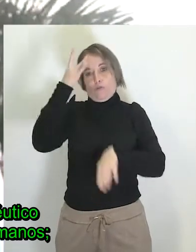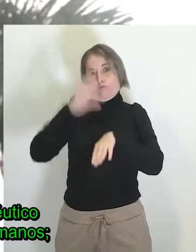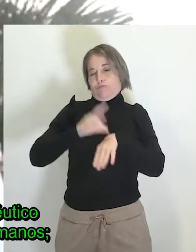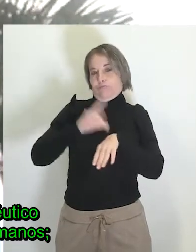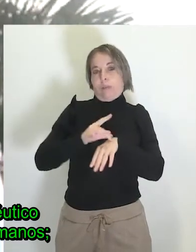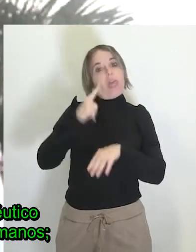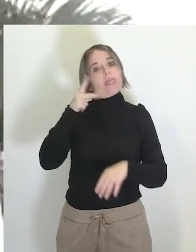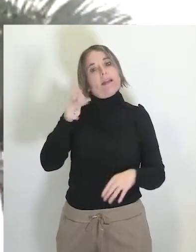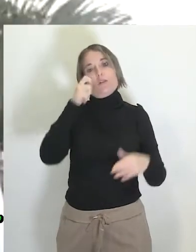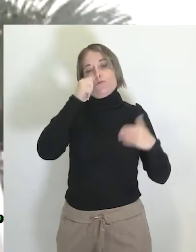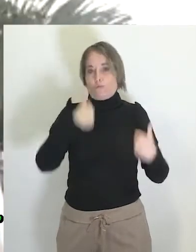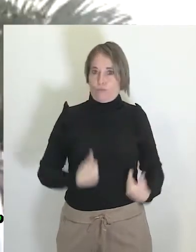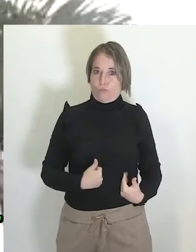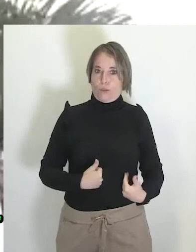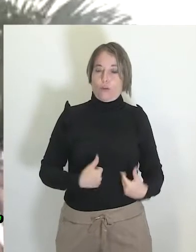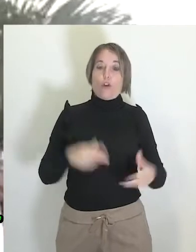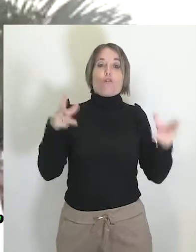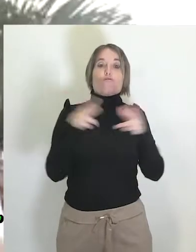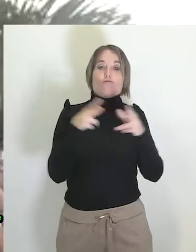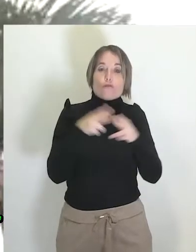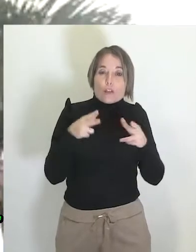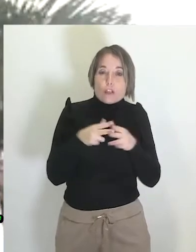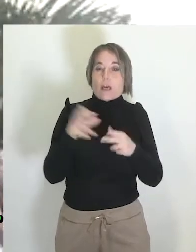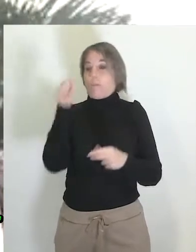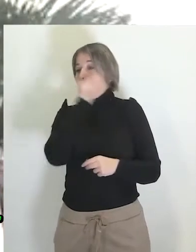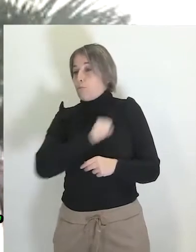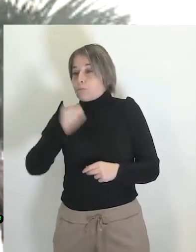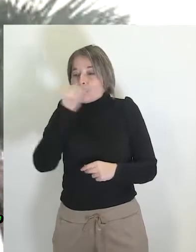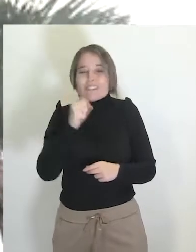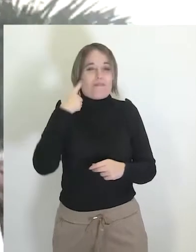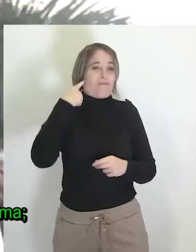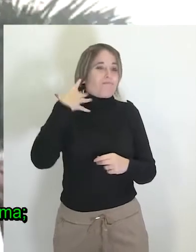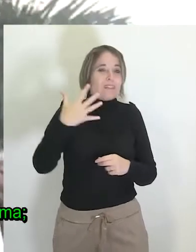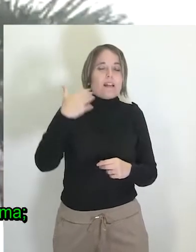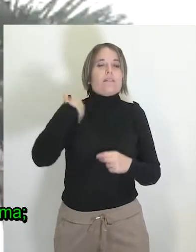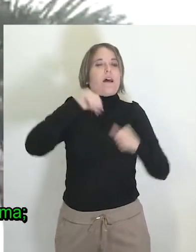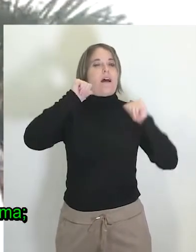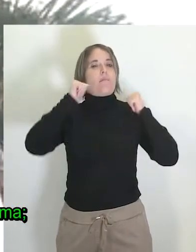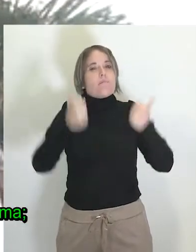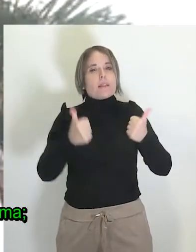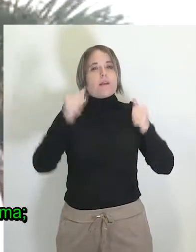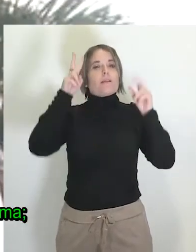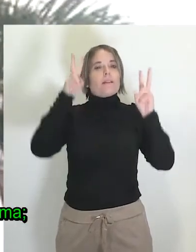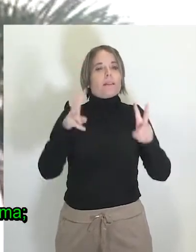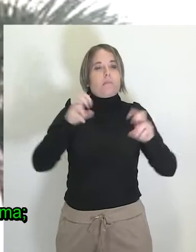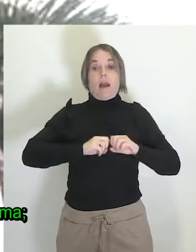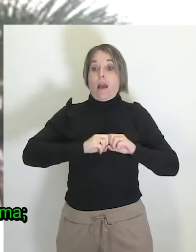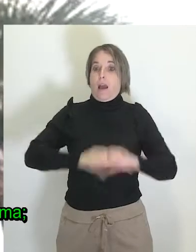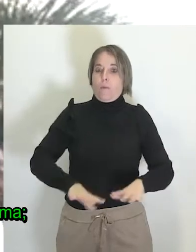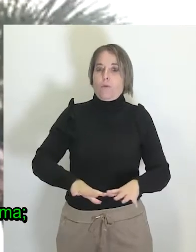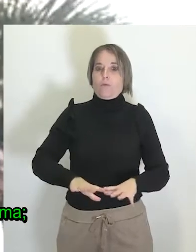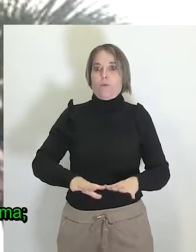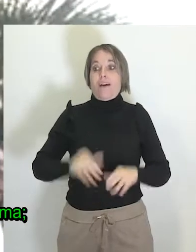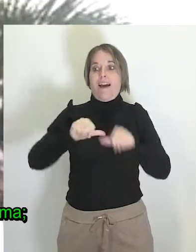asunto de derechos humanos. La sociedad y la población, los cantantes, artistas, ya empezaban a hablar del tema, un